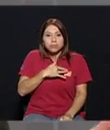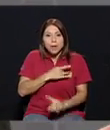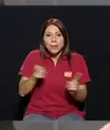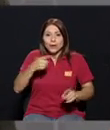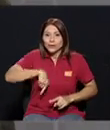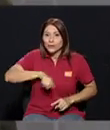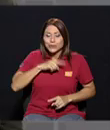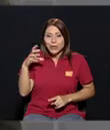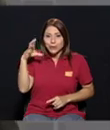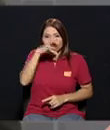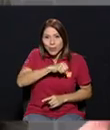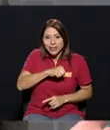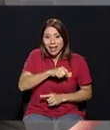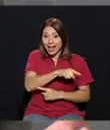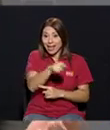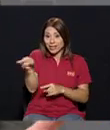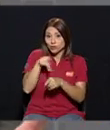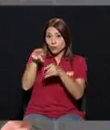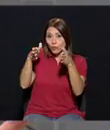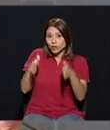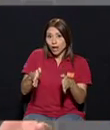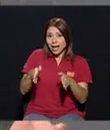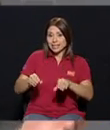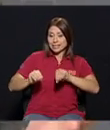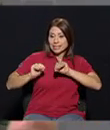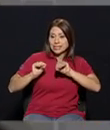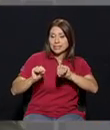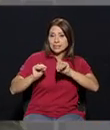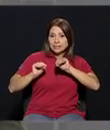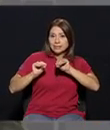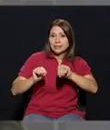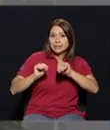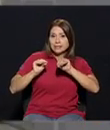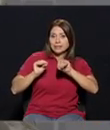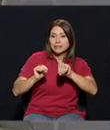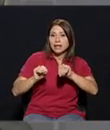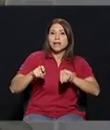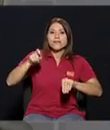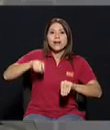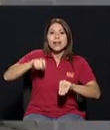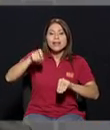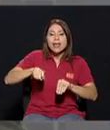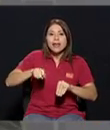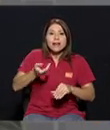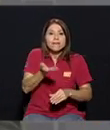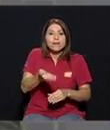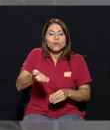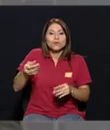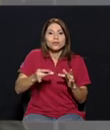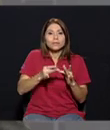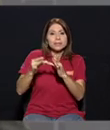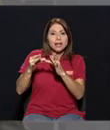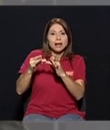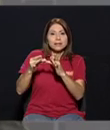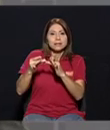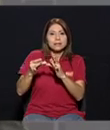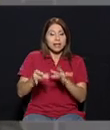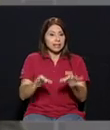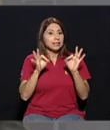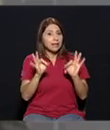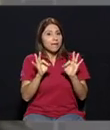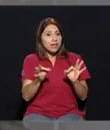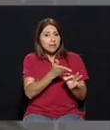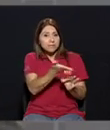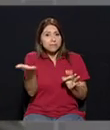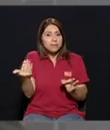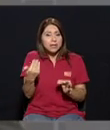profesionales requiere necesariamente unos recursos especiales y está bien que la sociedad los tenga. Es